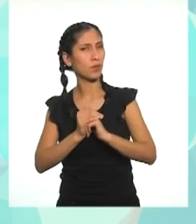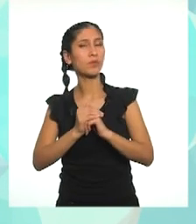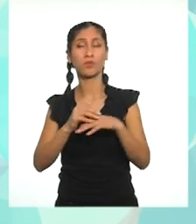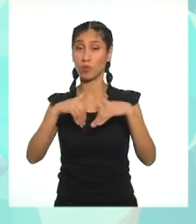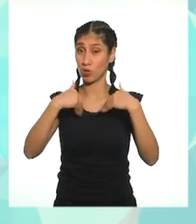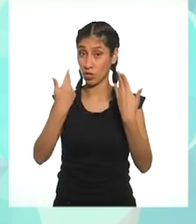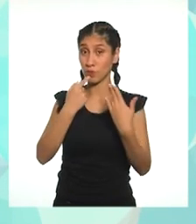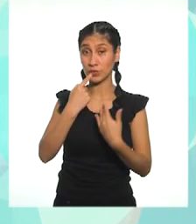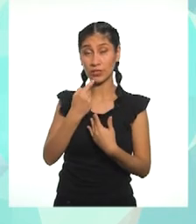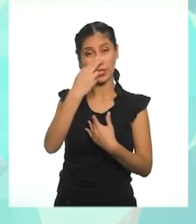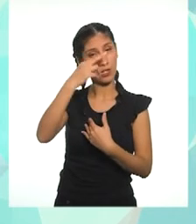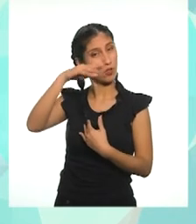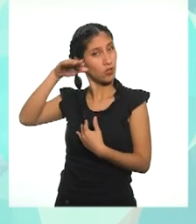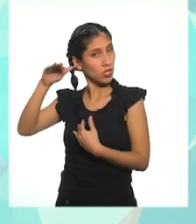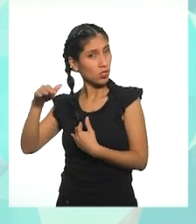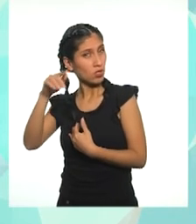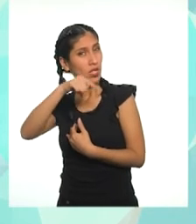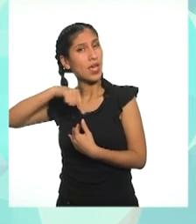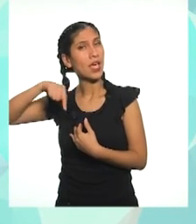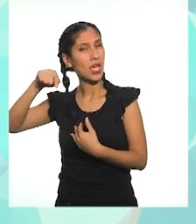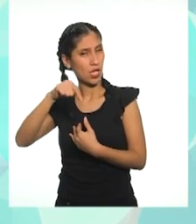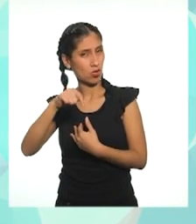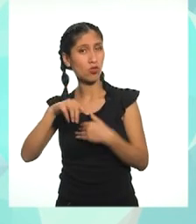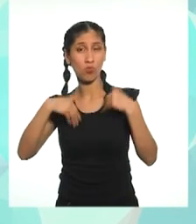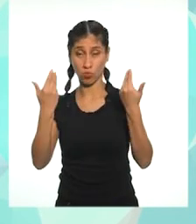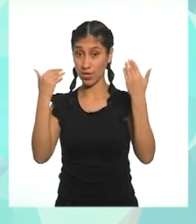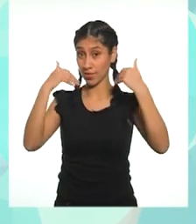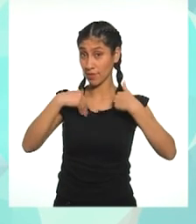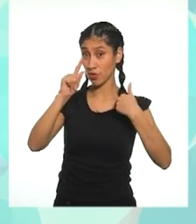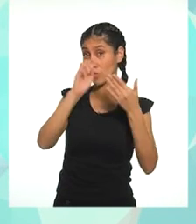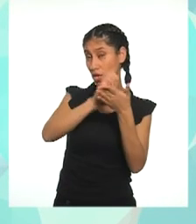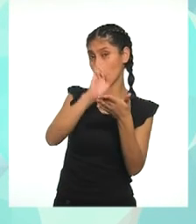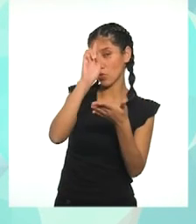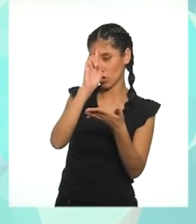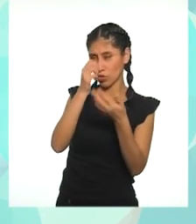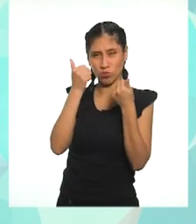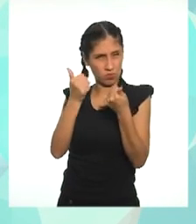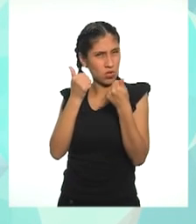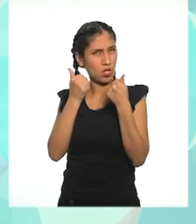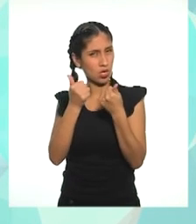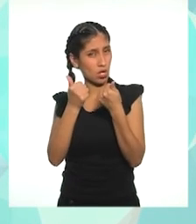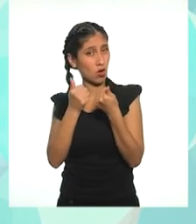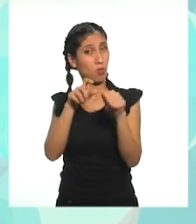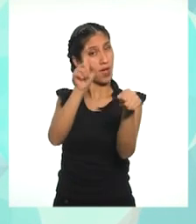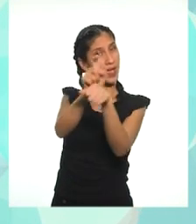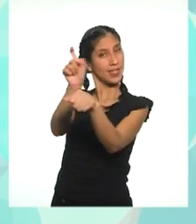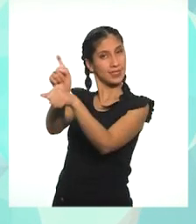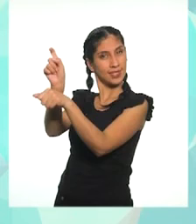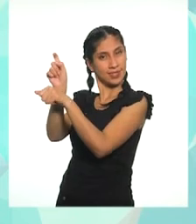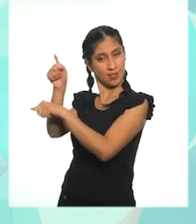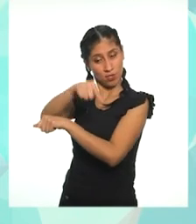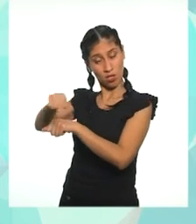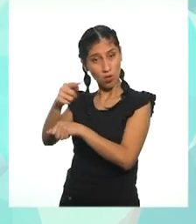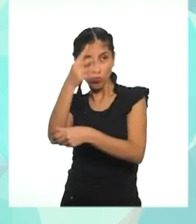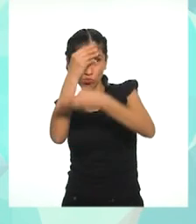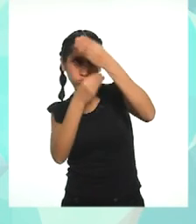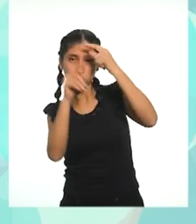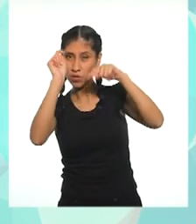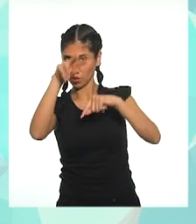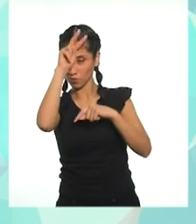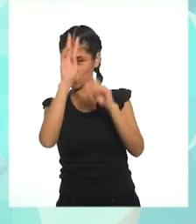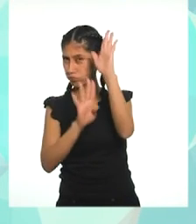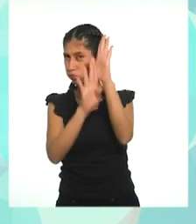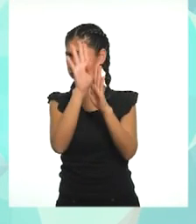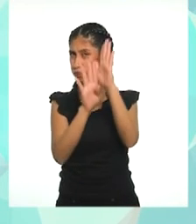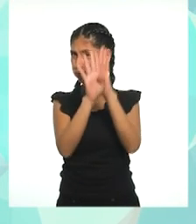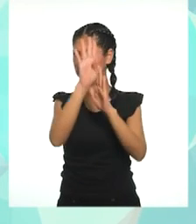debemos ofrecer que nuestros niños tengan una educación de calidad, brindando las enseñanzas adecuadas para que nuestro Perú avance como